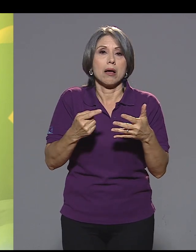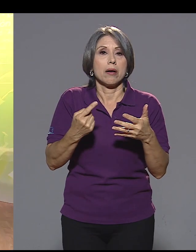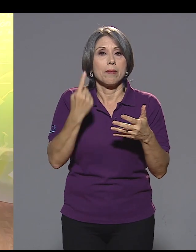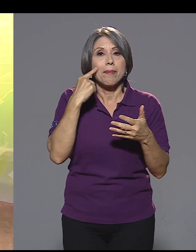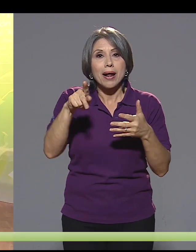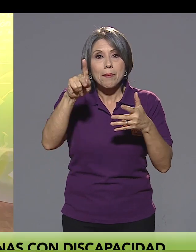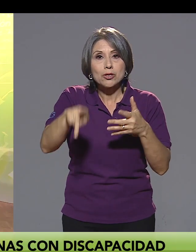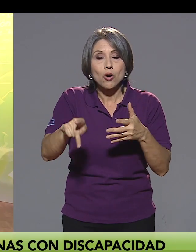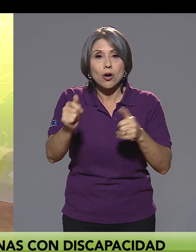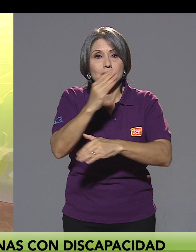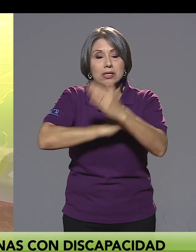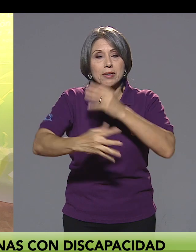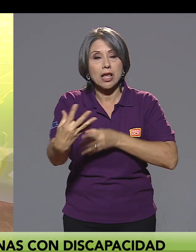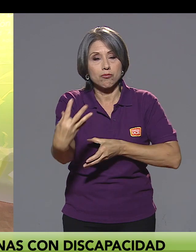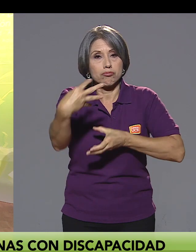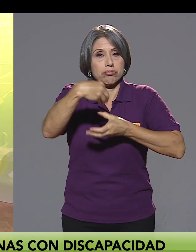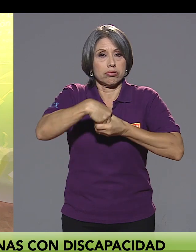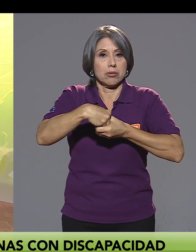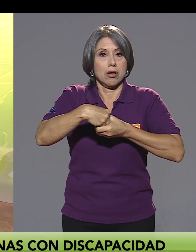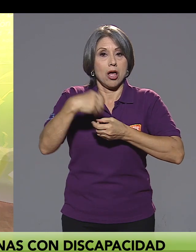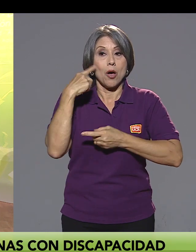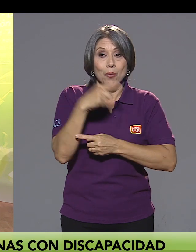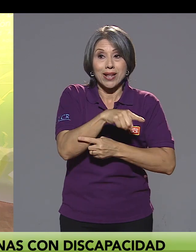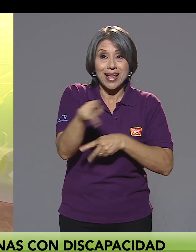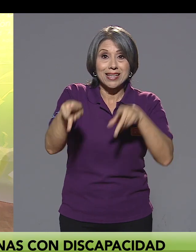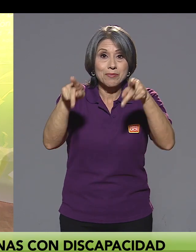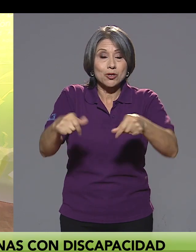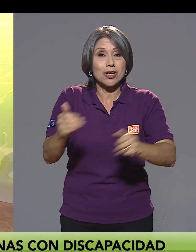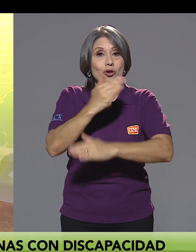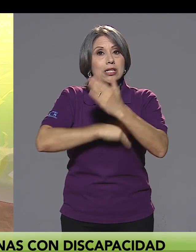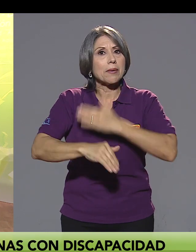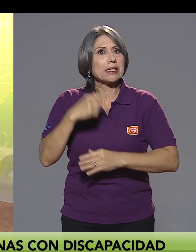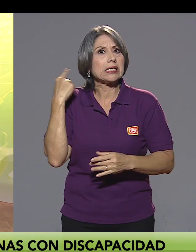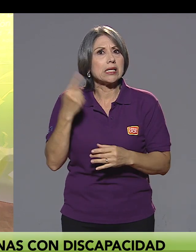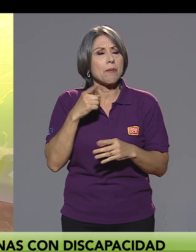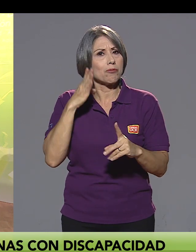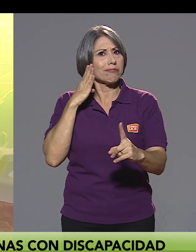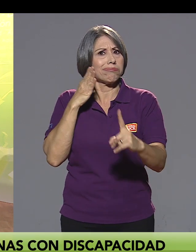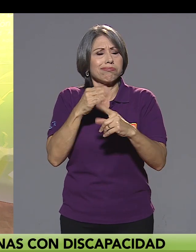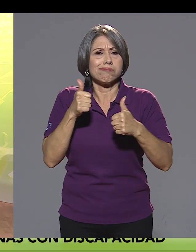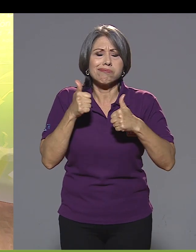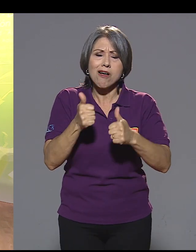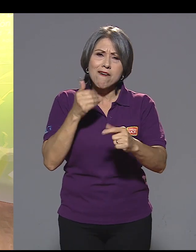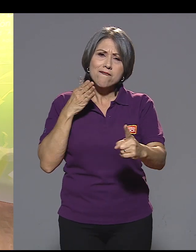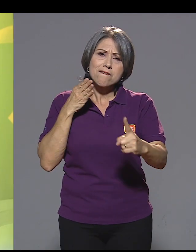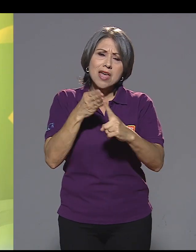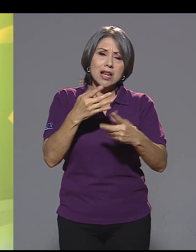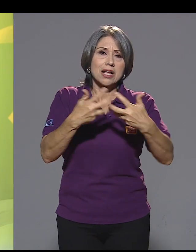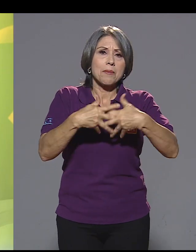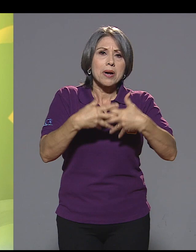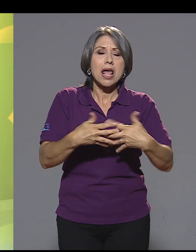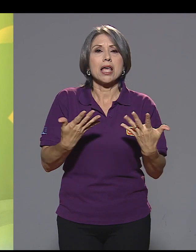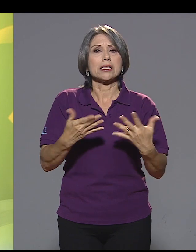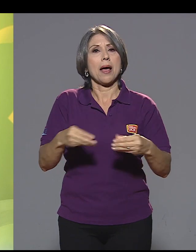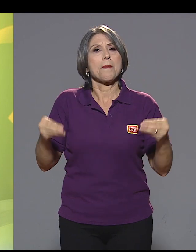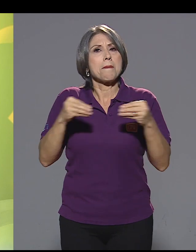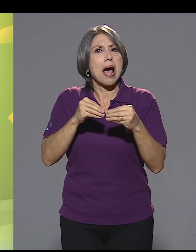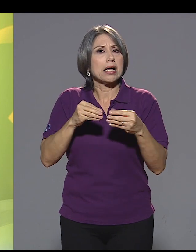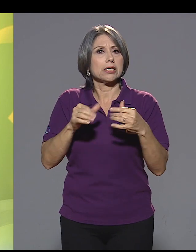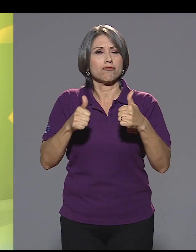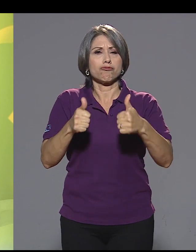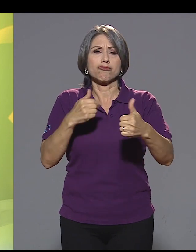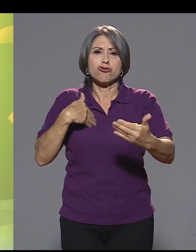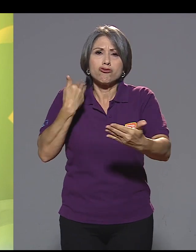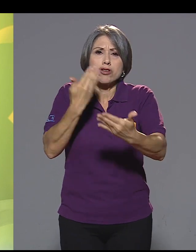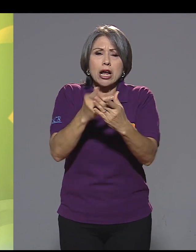inclusión, porque sus colaboradores con discapacidad suelen ser los más fieles a la empresa o a la institución, los más puntuales, los más